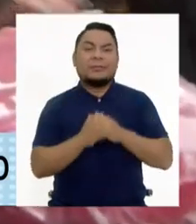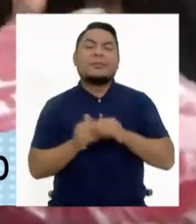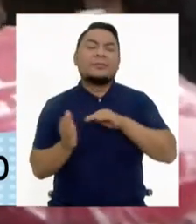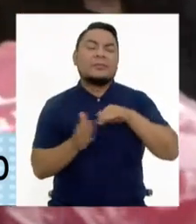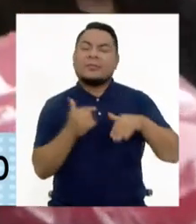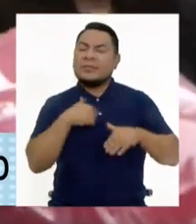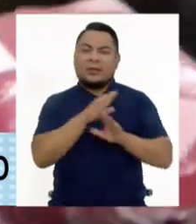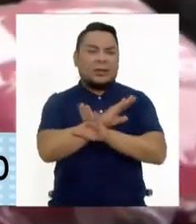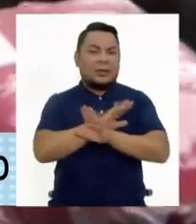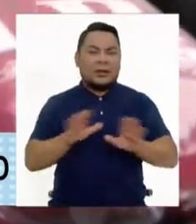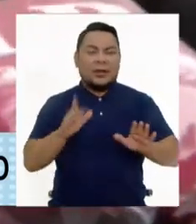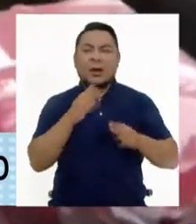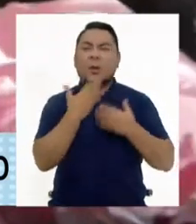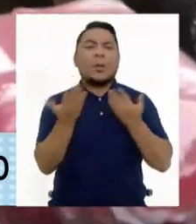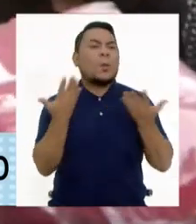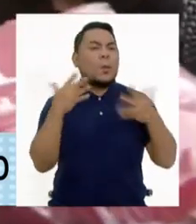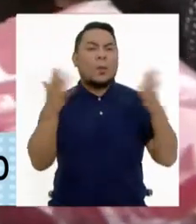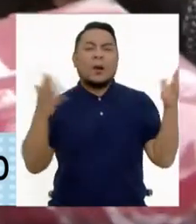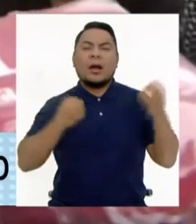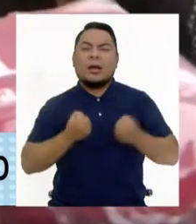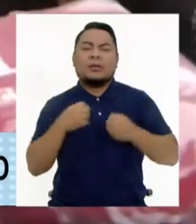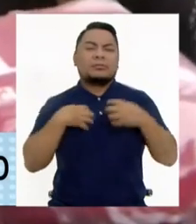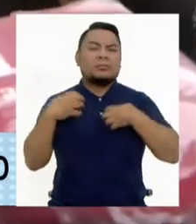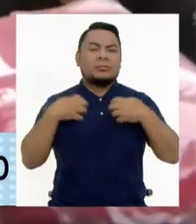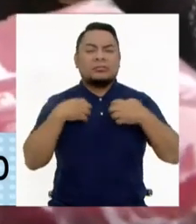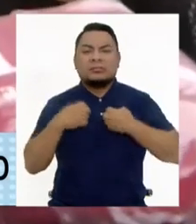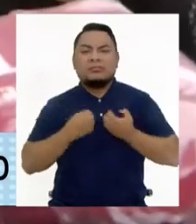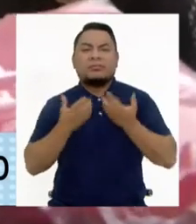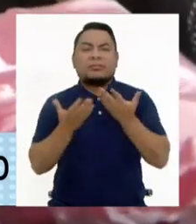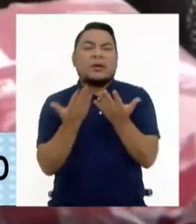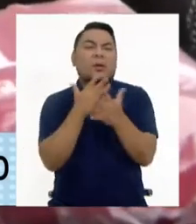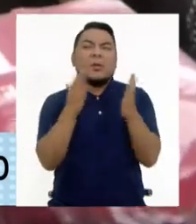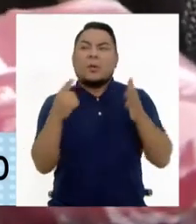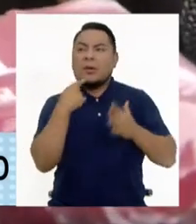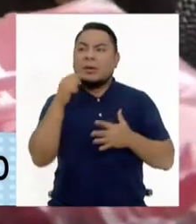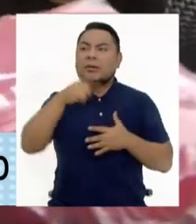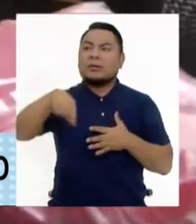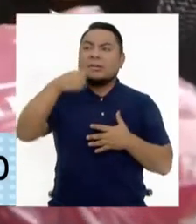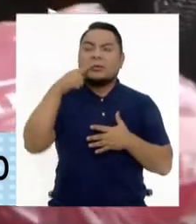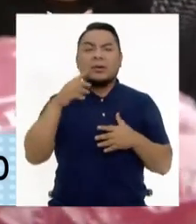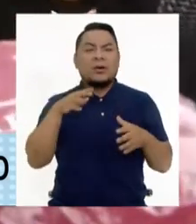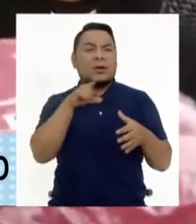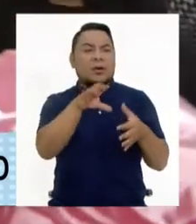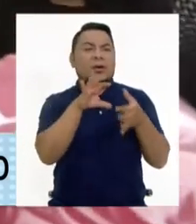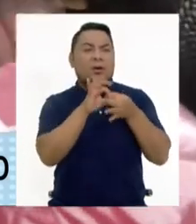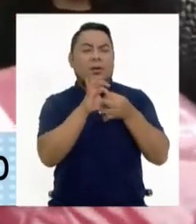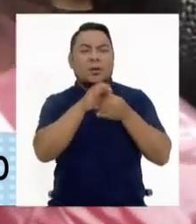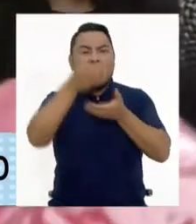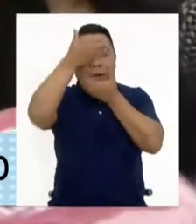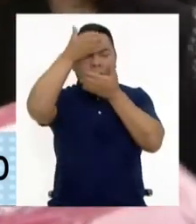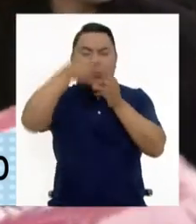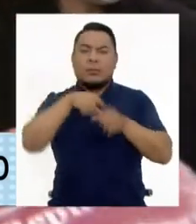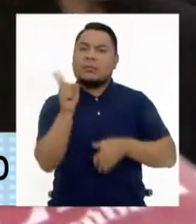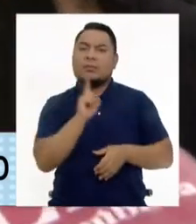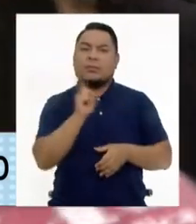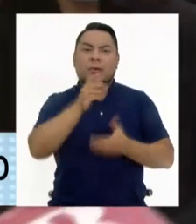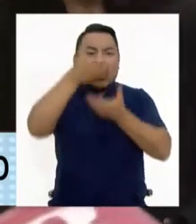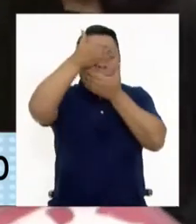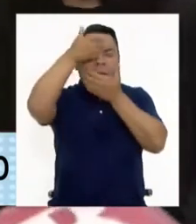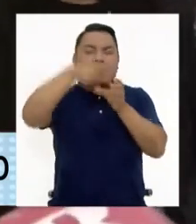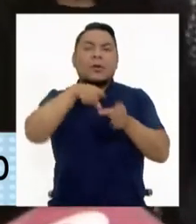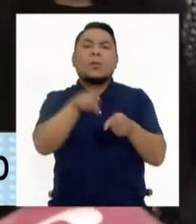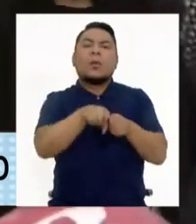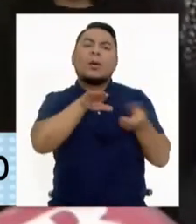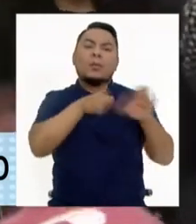Rechazo cualquier manifestación que tenga alguna condescendencia con el terrorismo, porque el terrorismo es muerte y nosotros